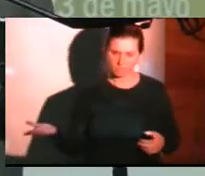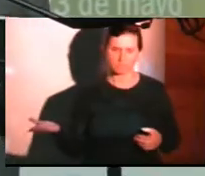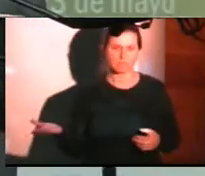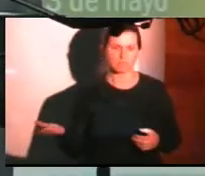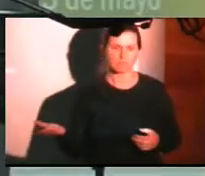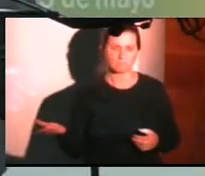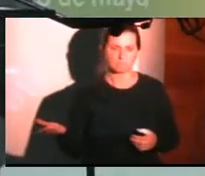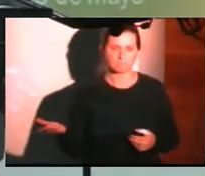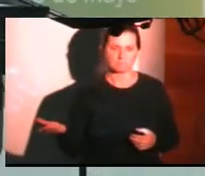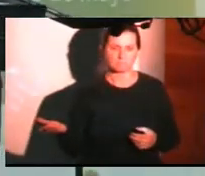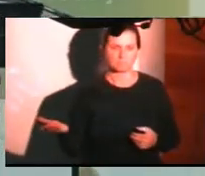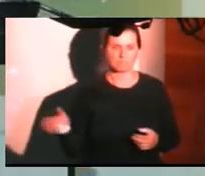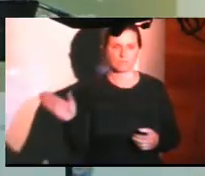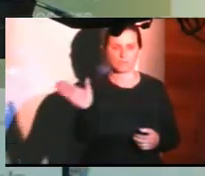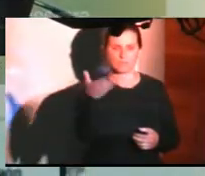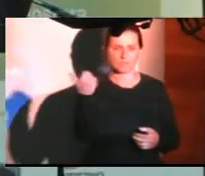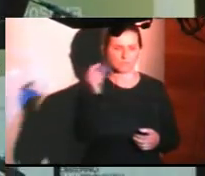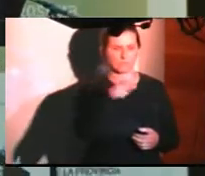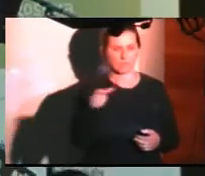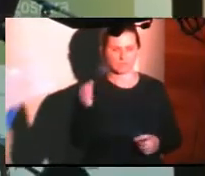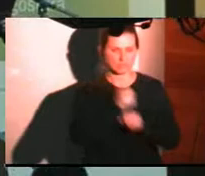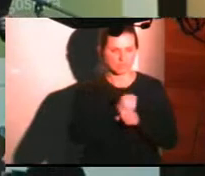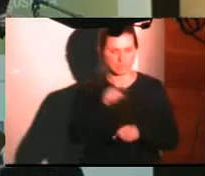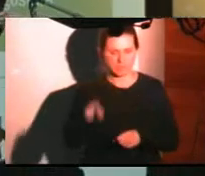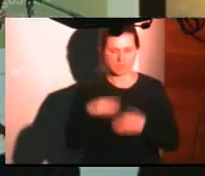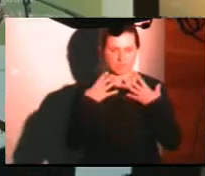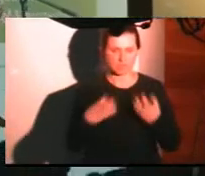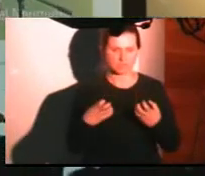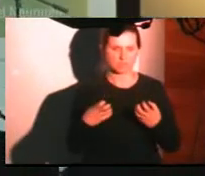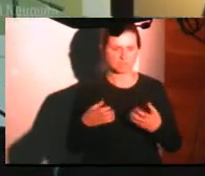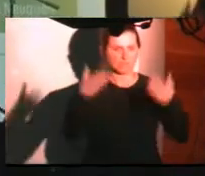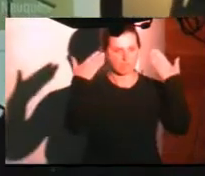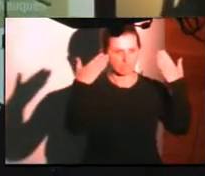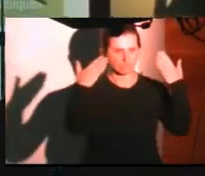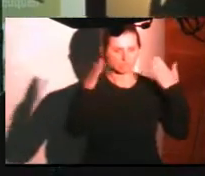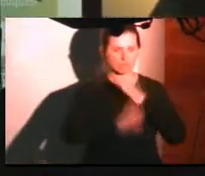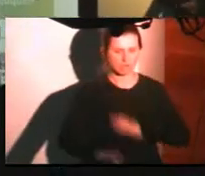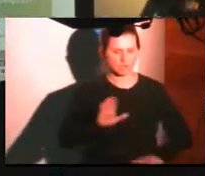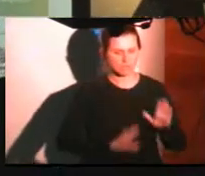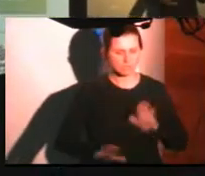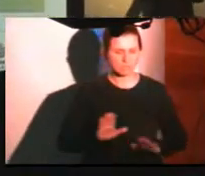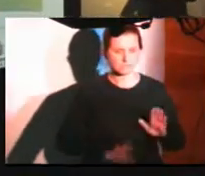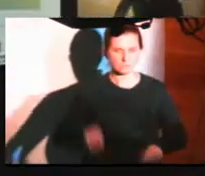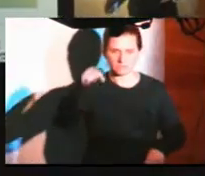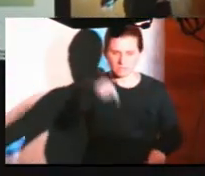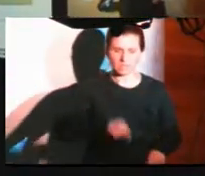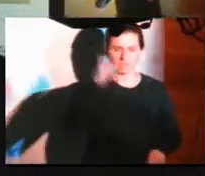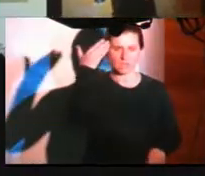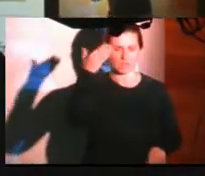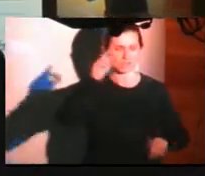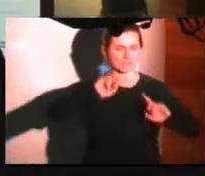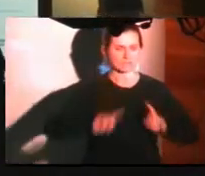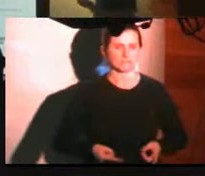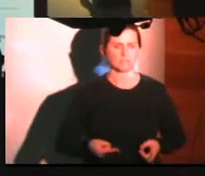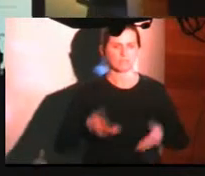con todos los funcionarios y con todo el equipo que los acompaña. Quiero felicitarlos por la organización de este evento y también por